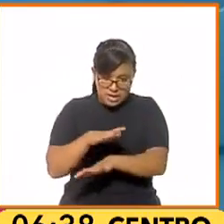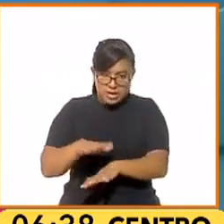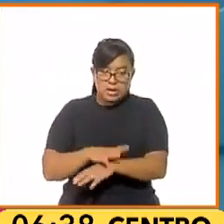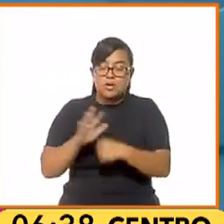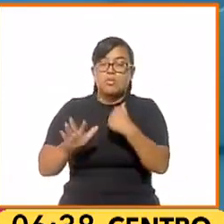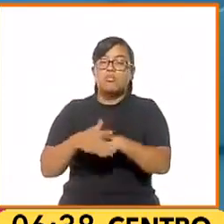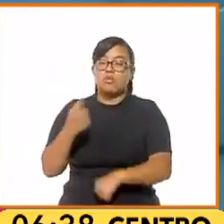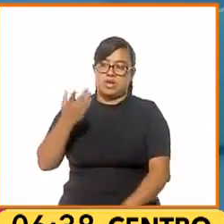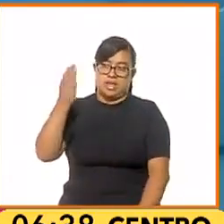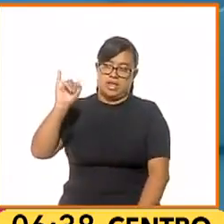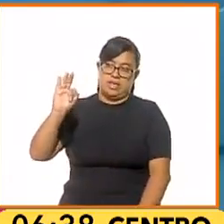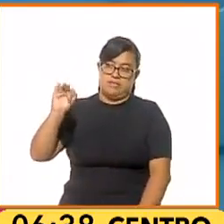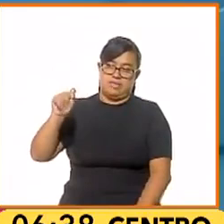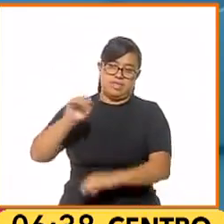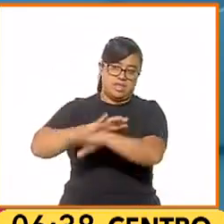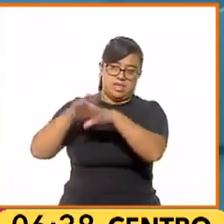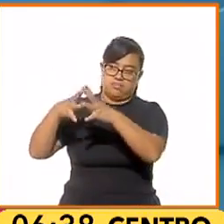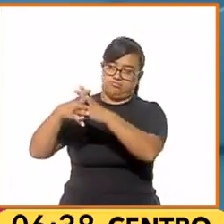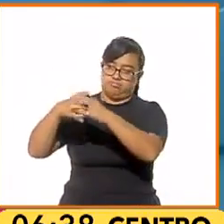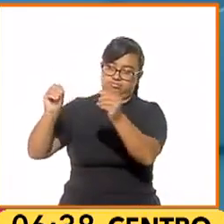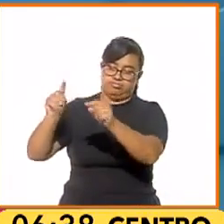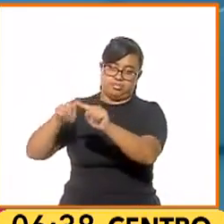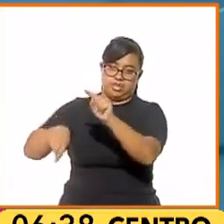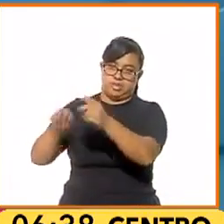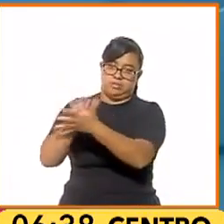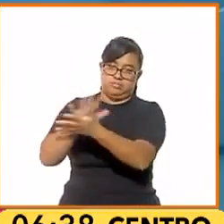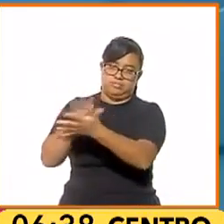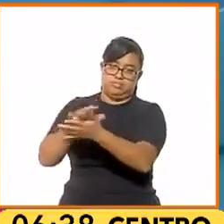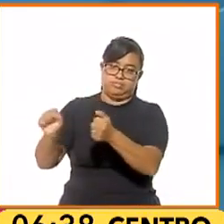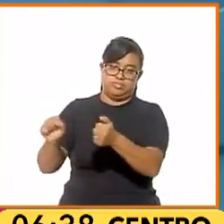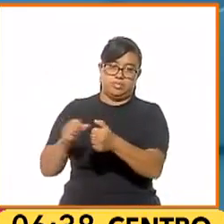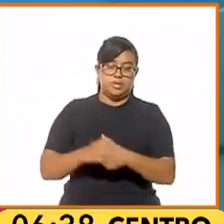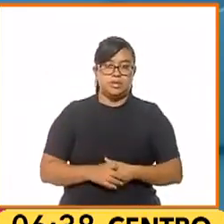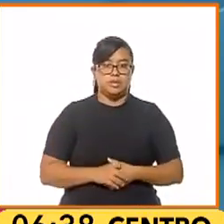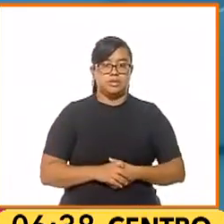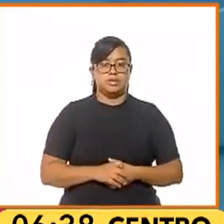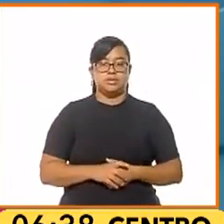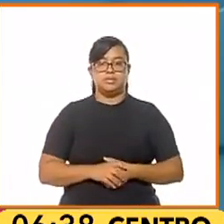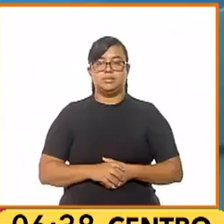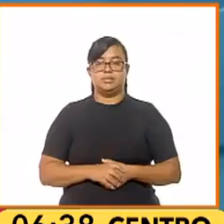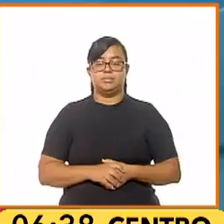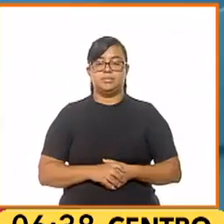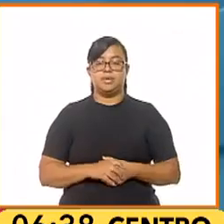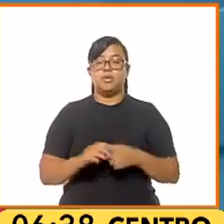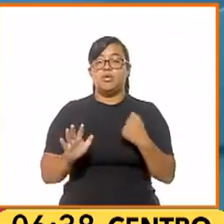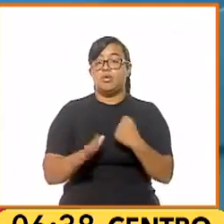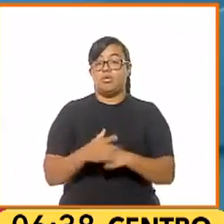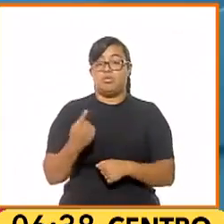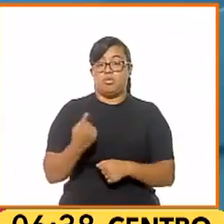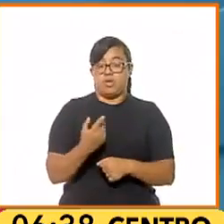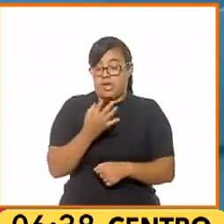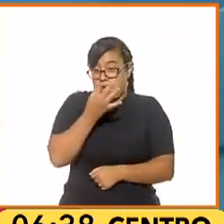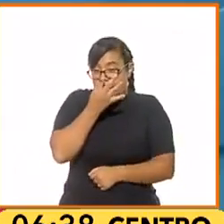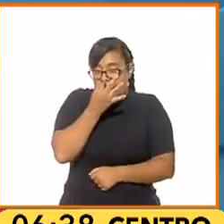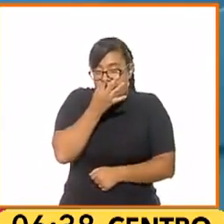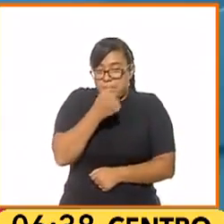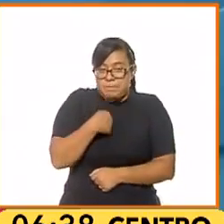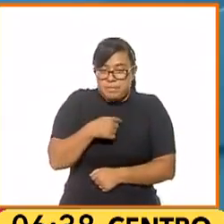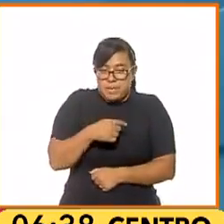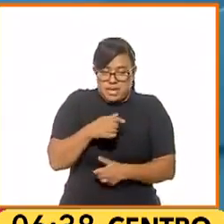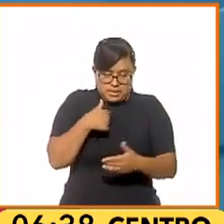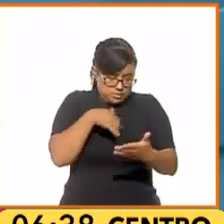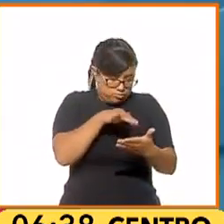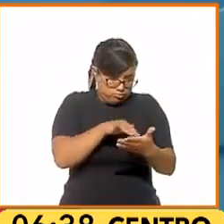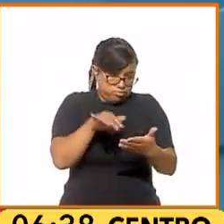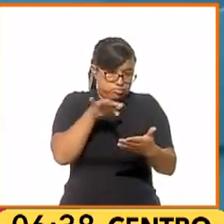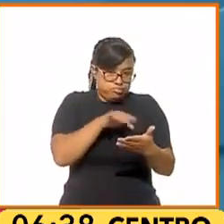el IFT. No hay ninguna disposición, hasta donde yo la he podido revisar, porque bueno, también apenas estoy yo en la